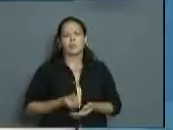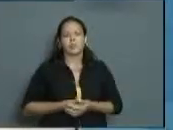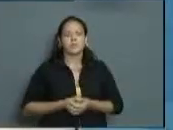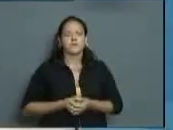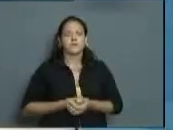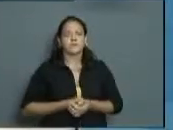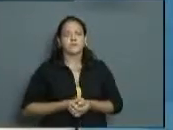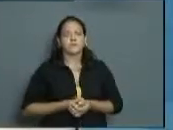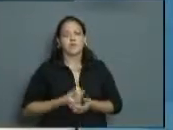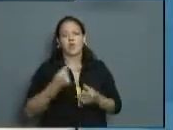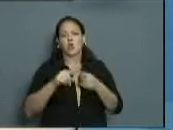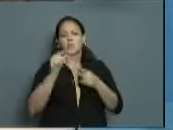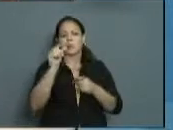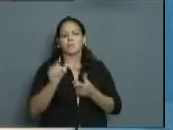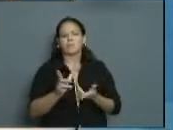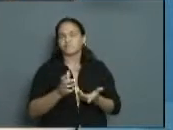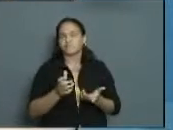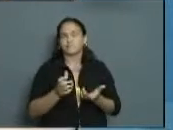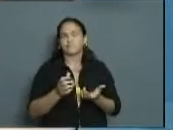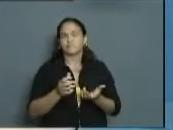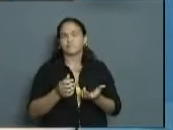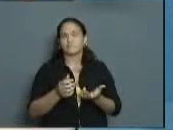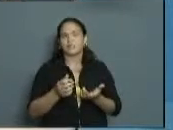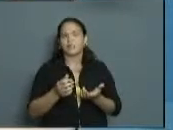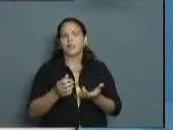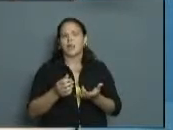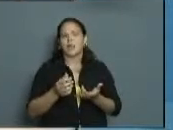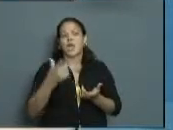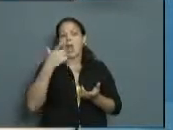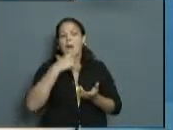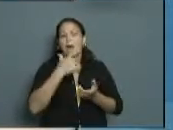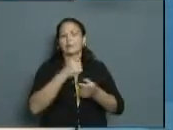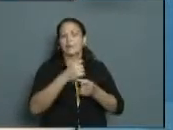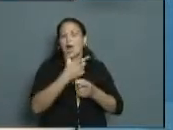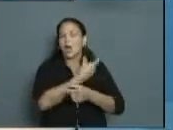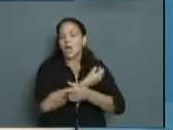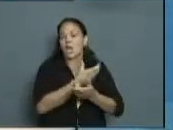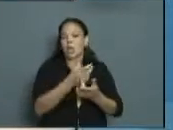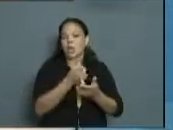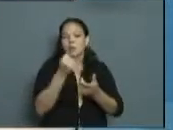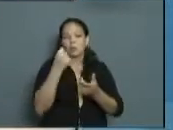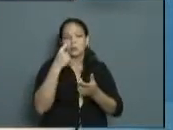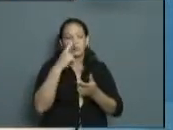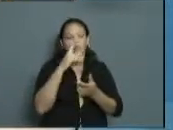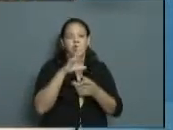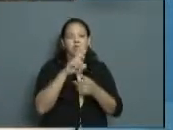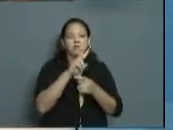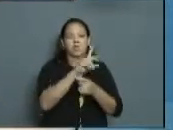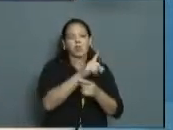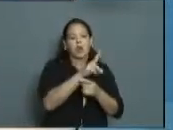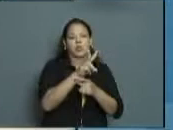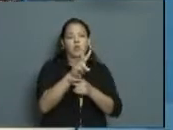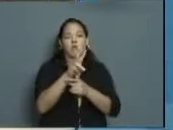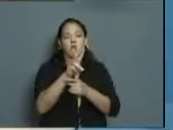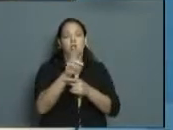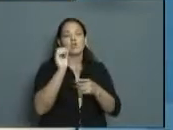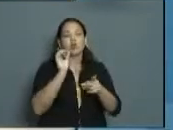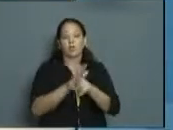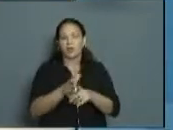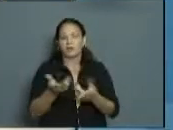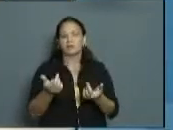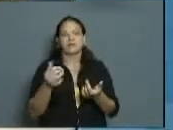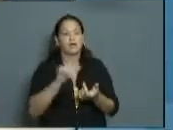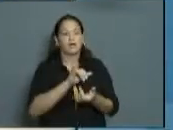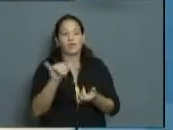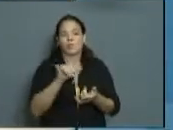persona? Otra de las inquietudes, que comienza el ciclo, el esquema de Abdala, y cuando termina la primera o quizás la segunda dosis comienza con síntomas